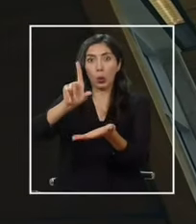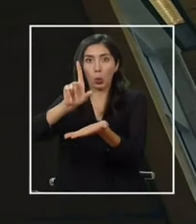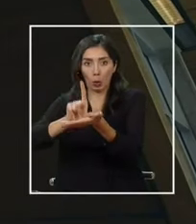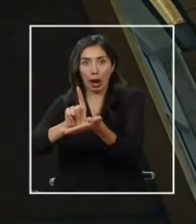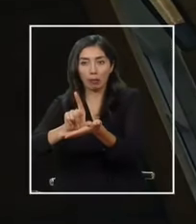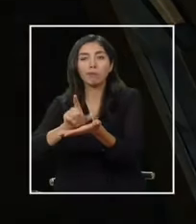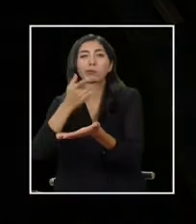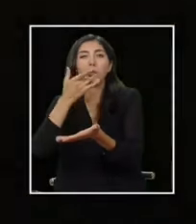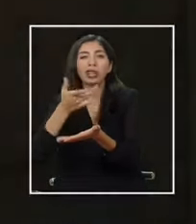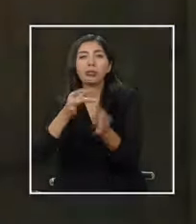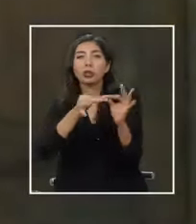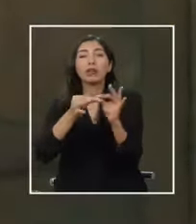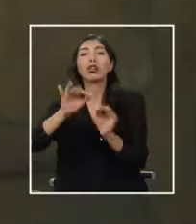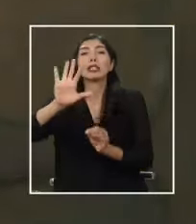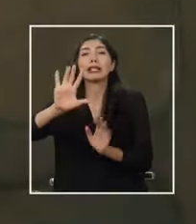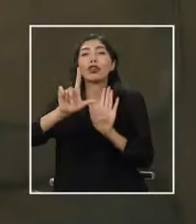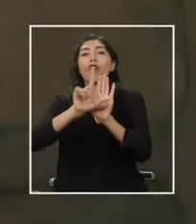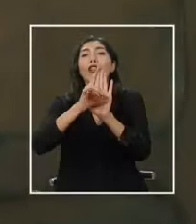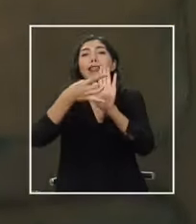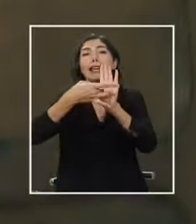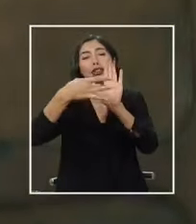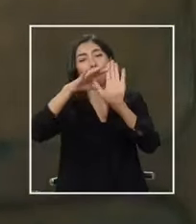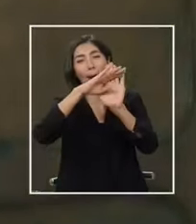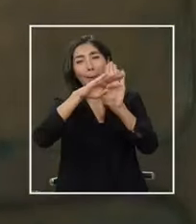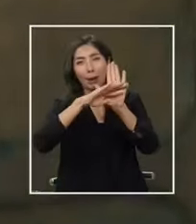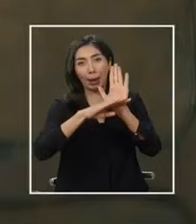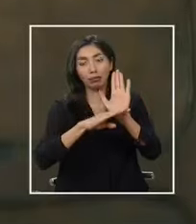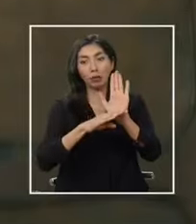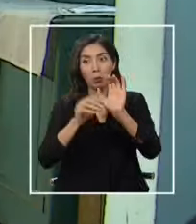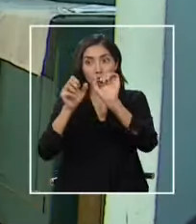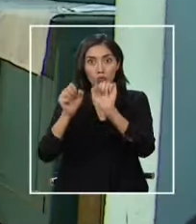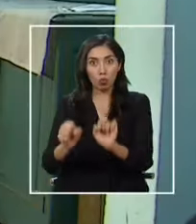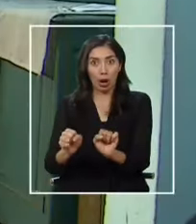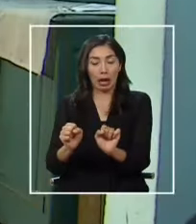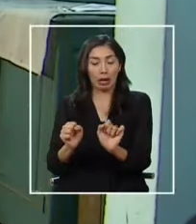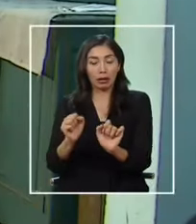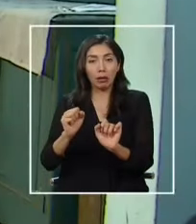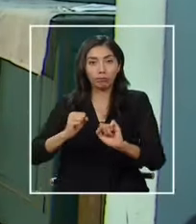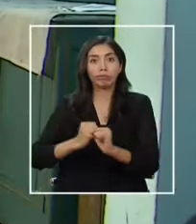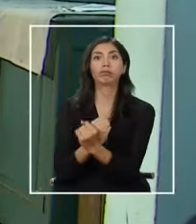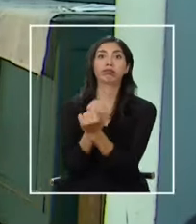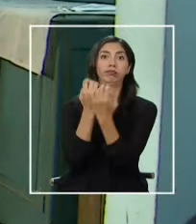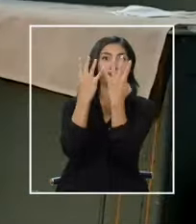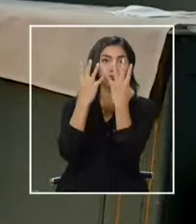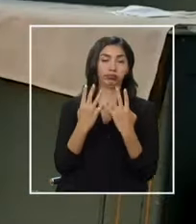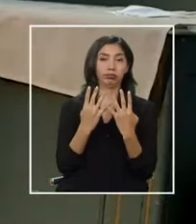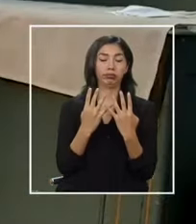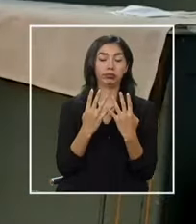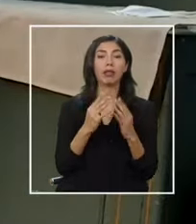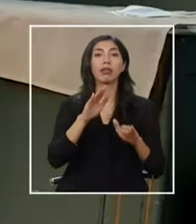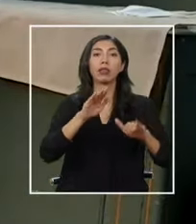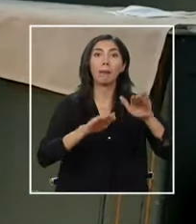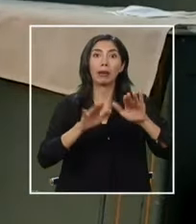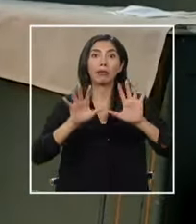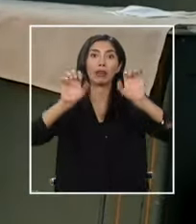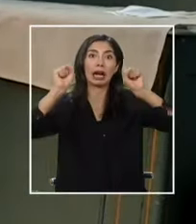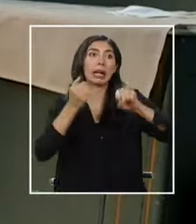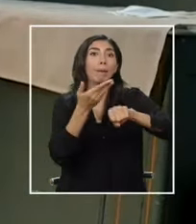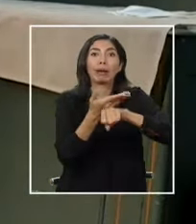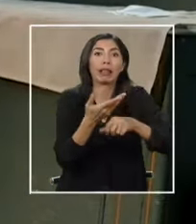formalizado por 5 delitos y en donde Jadue incluso arriesga la prisión preventiva si el tribunal acoge lo que solicitará la Fiscalía.